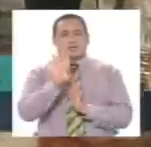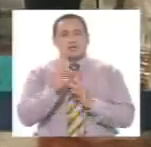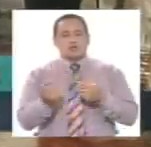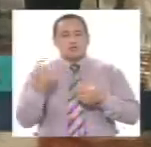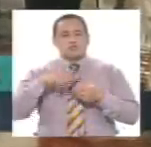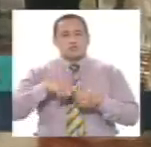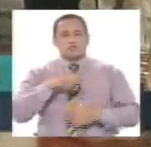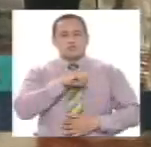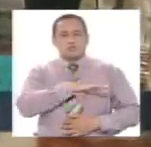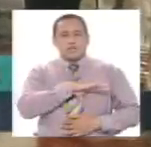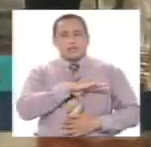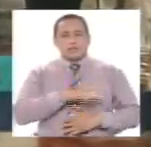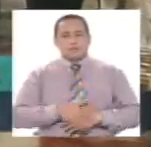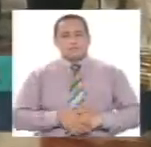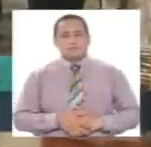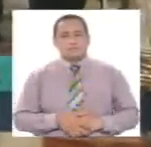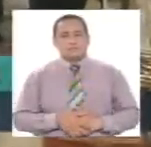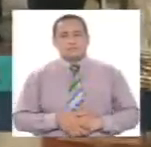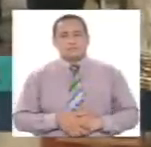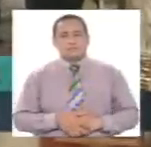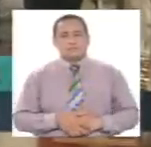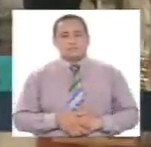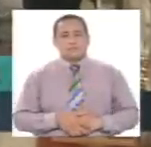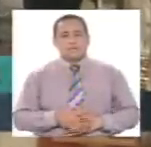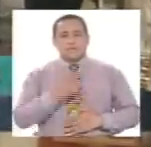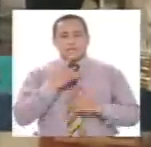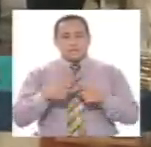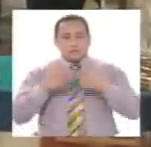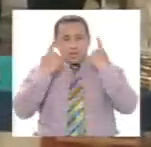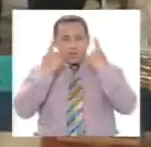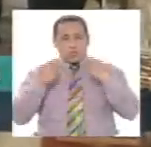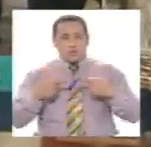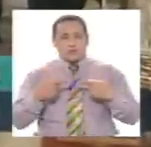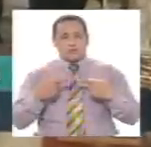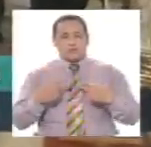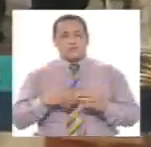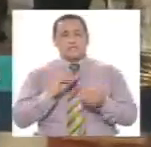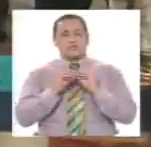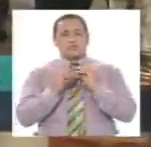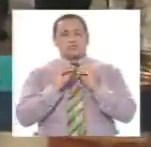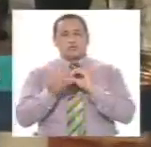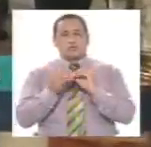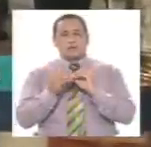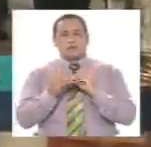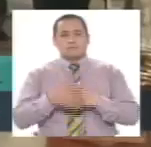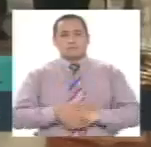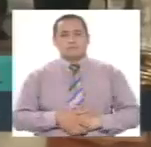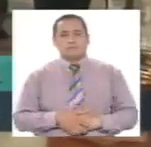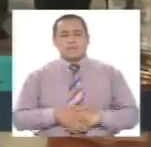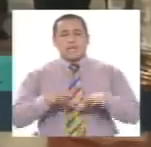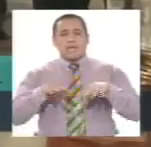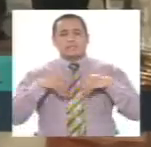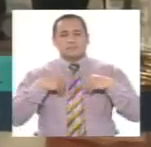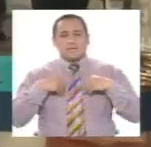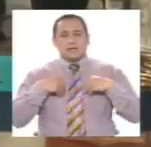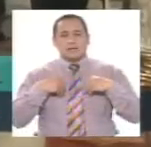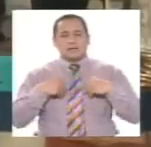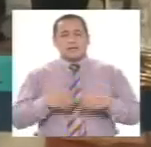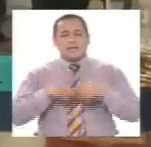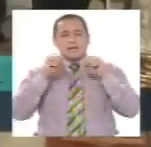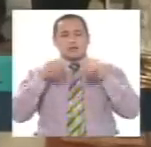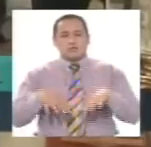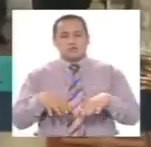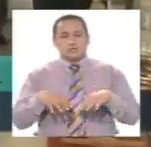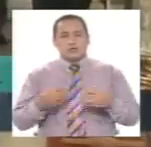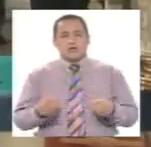e Inclusión Social. Estando al acordado, se resuelve aceptar la